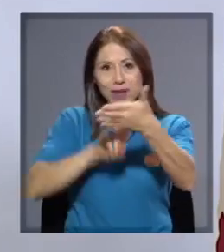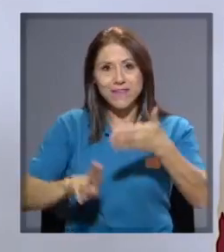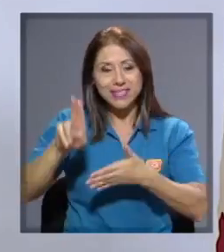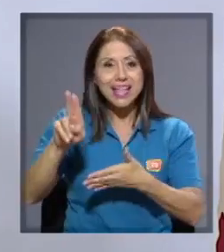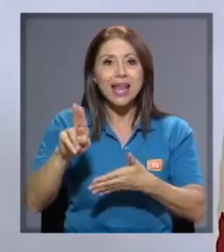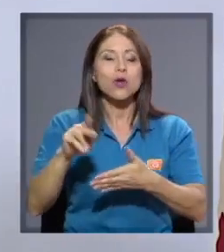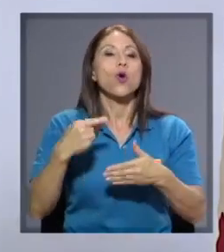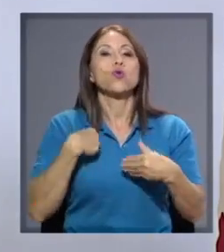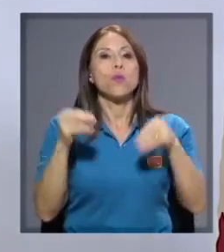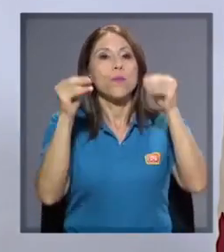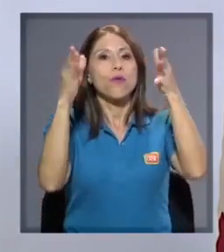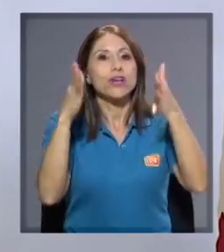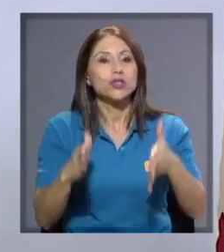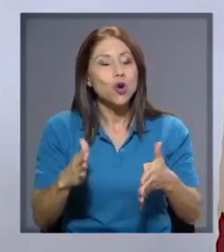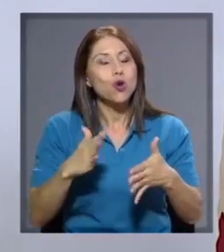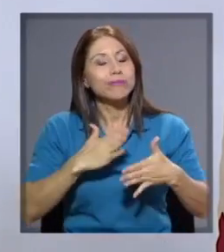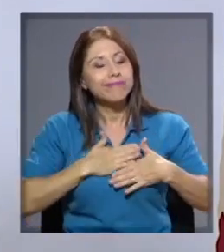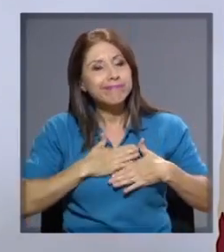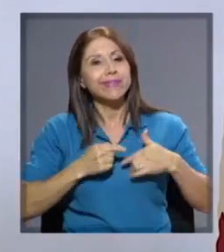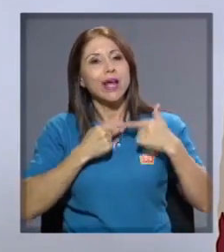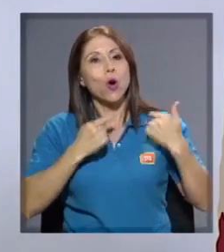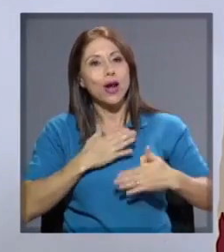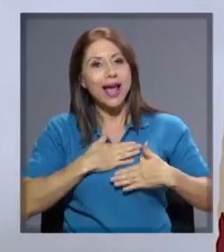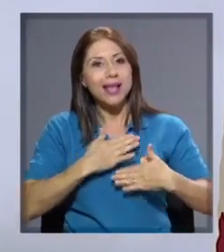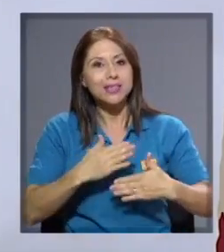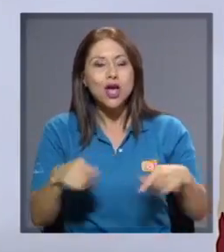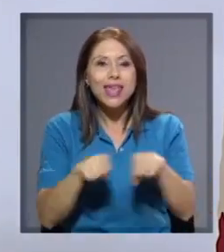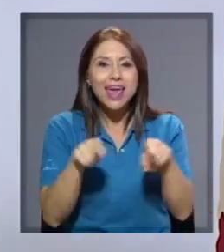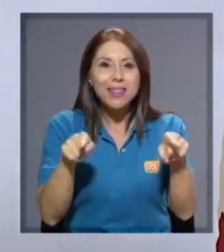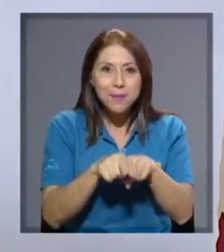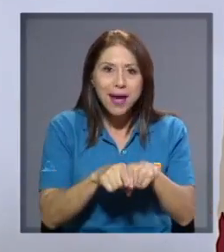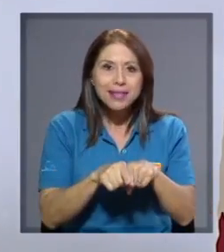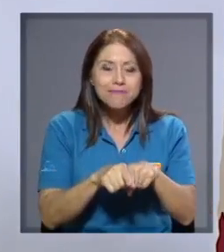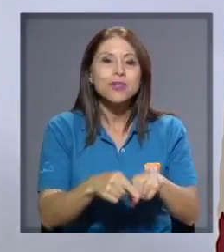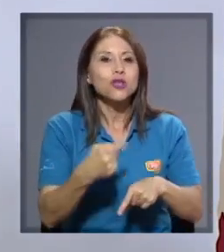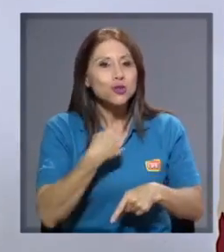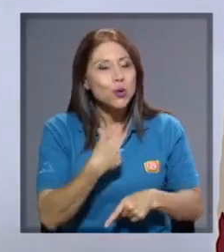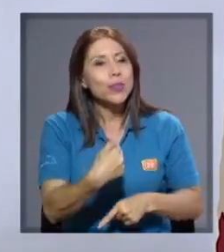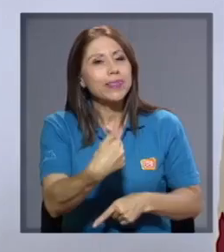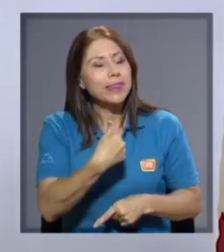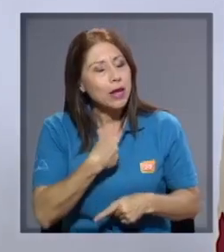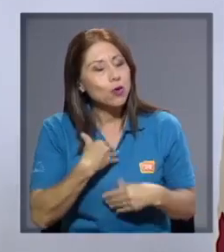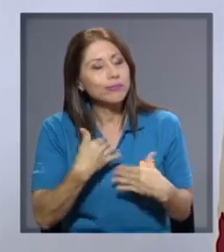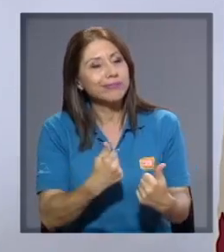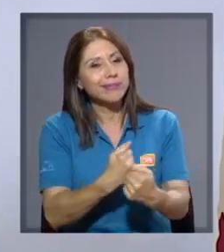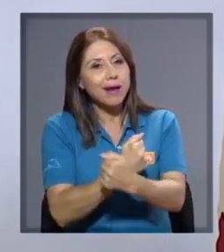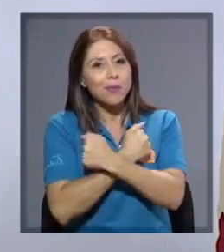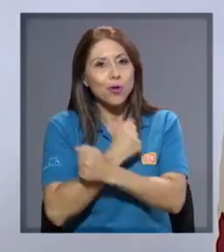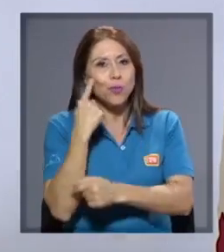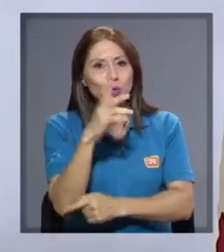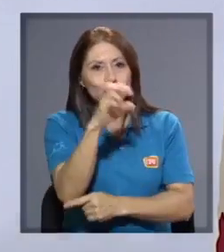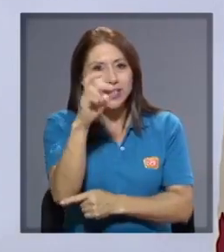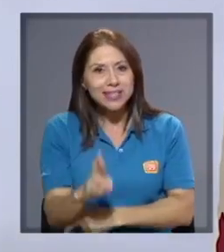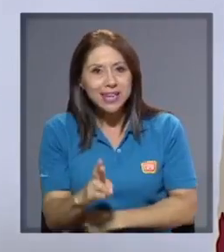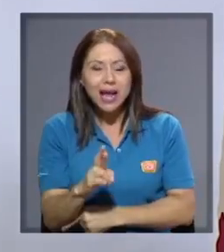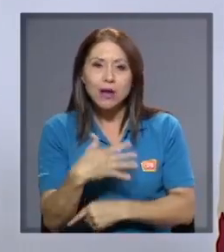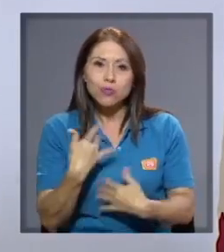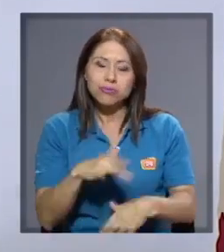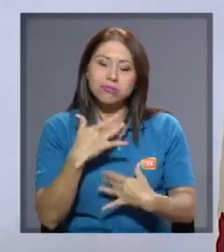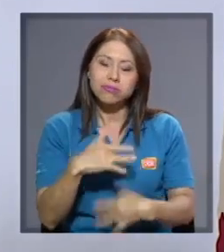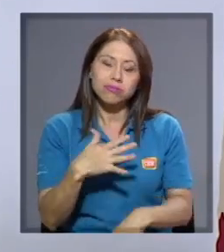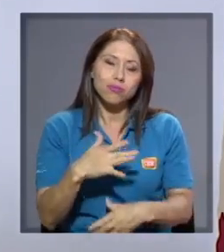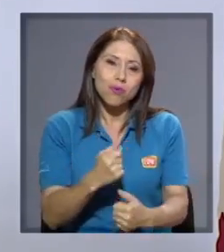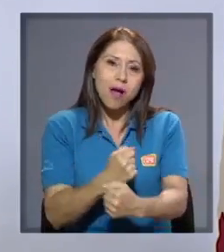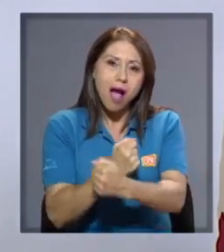soy profesor de corazón y además de eso le he de decir que tengo un profundo amor por costa rica y un profundo amor